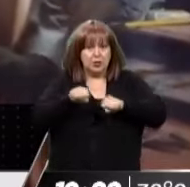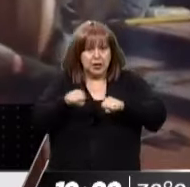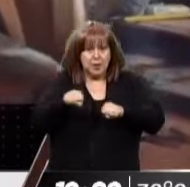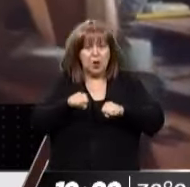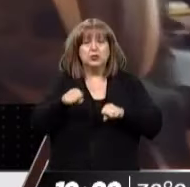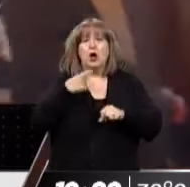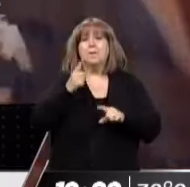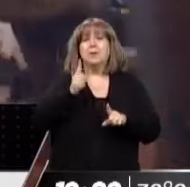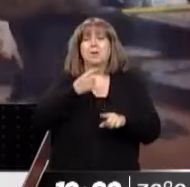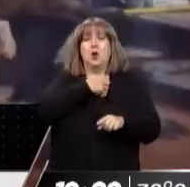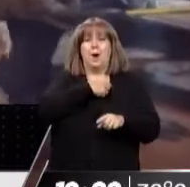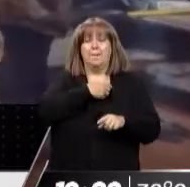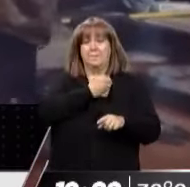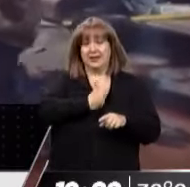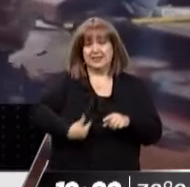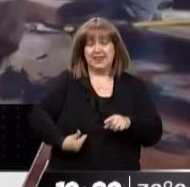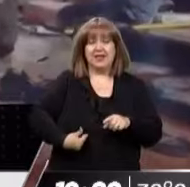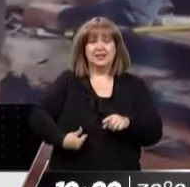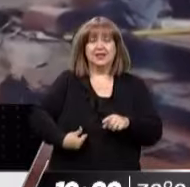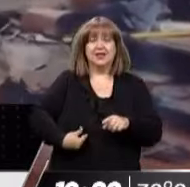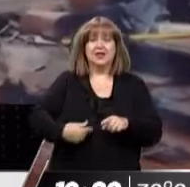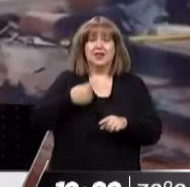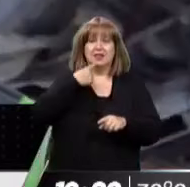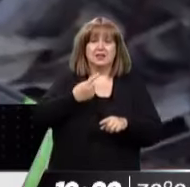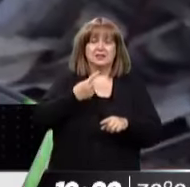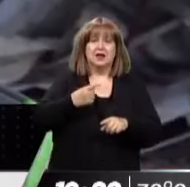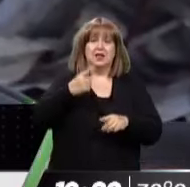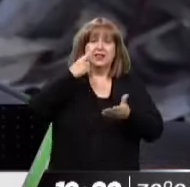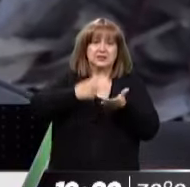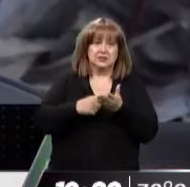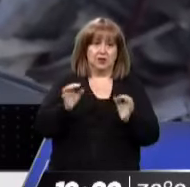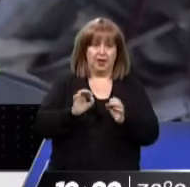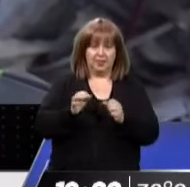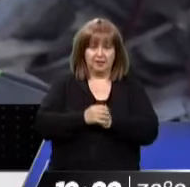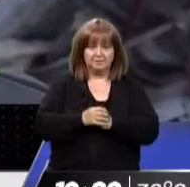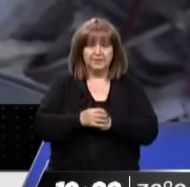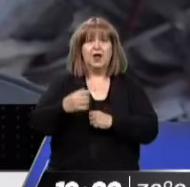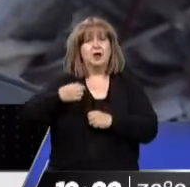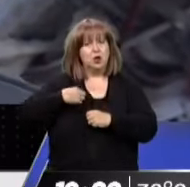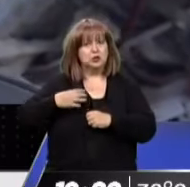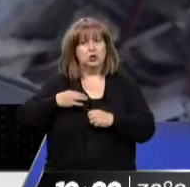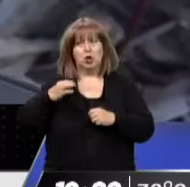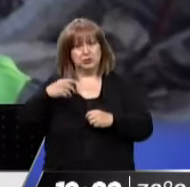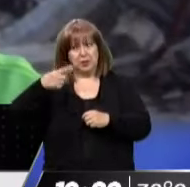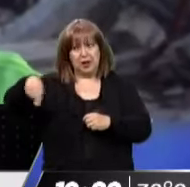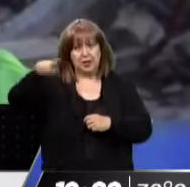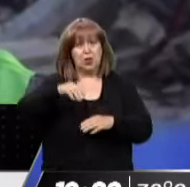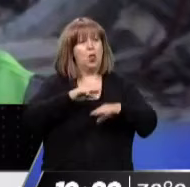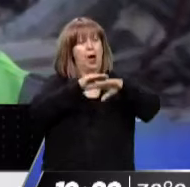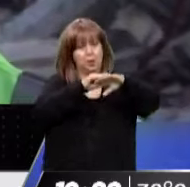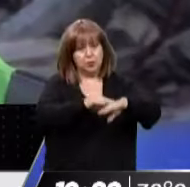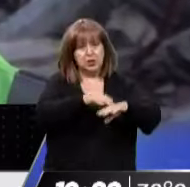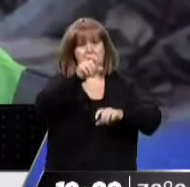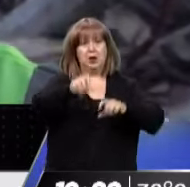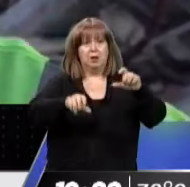el mismo presidente Recep Tayyip Erdogan, tuvo deficiencias. Nosotros como civiles apoyamos a estas personas, pero no